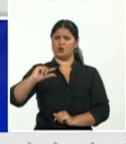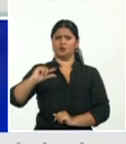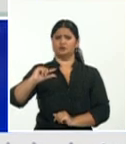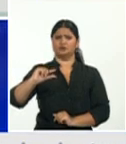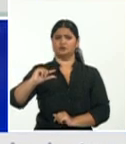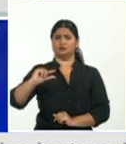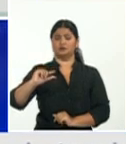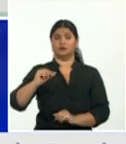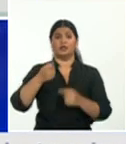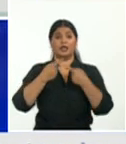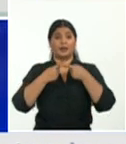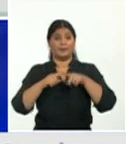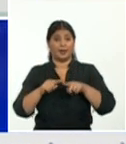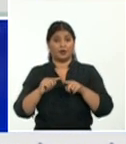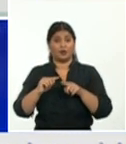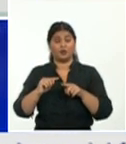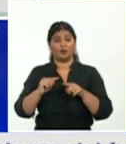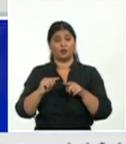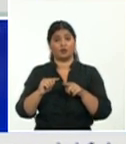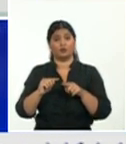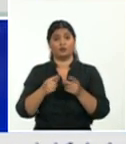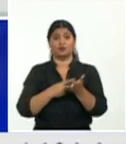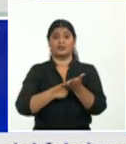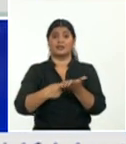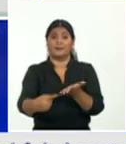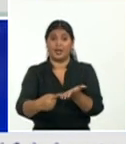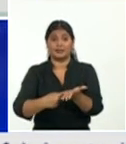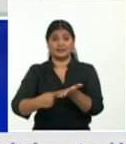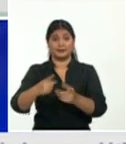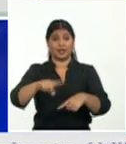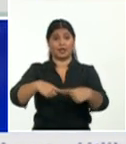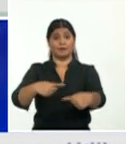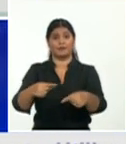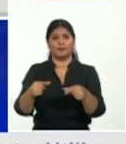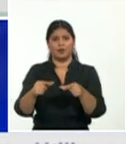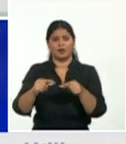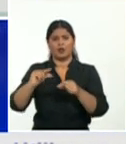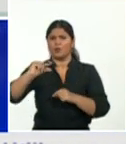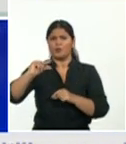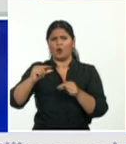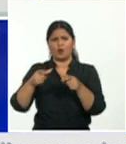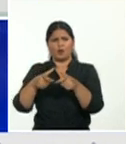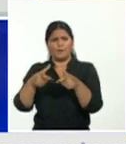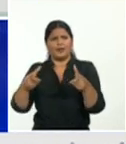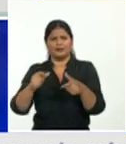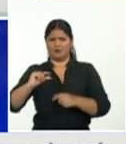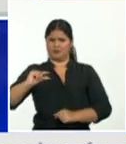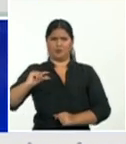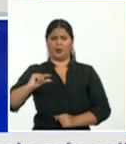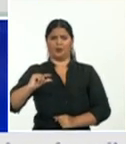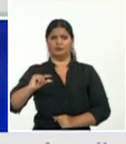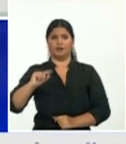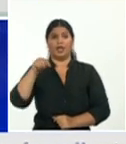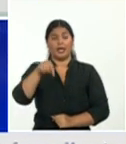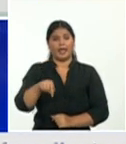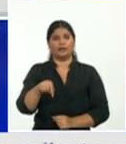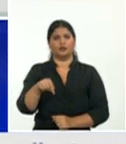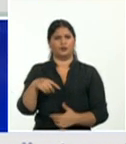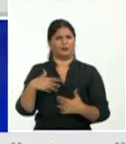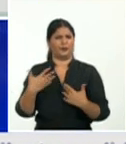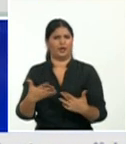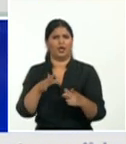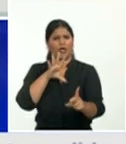13 de una semana a la otra. Lo hacemos no para criticar ningún territorio, es